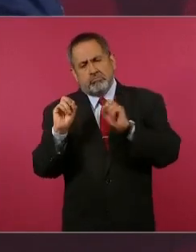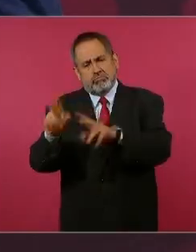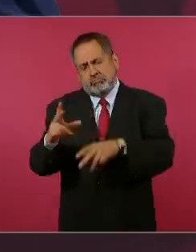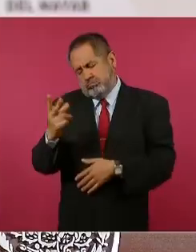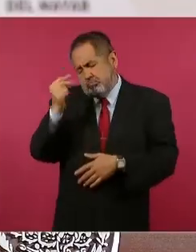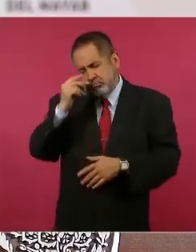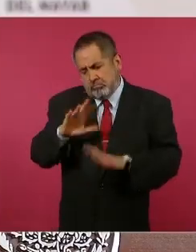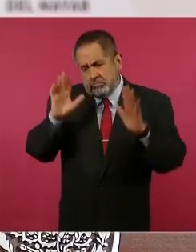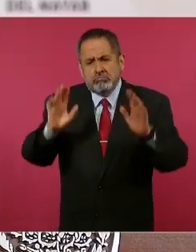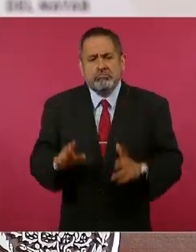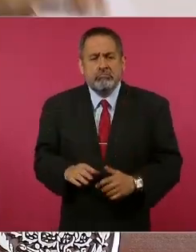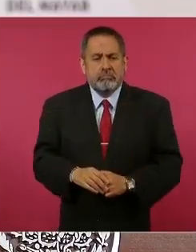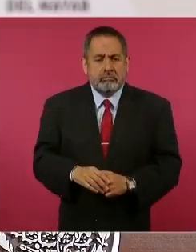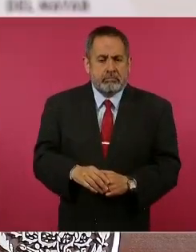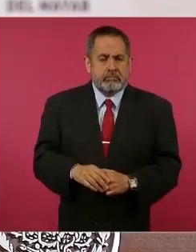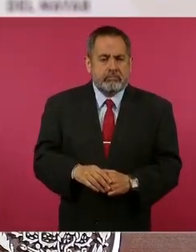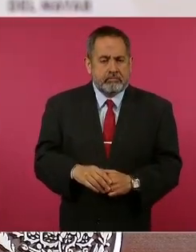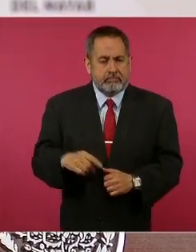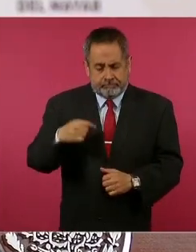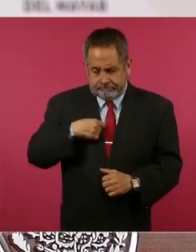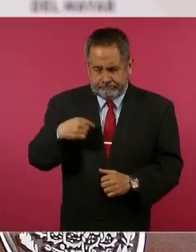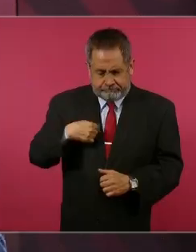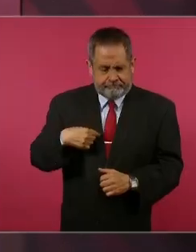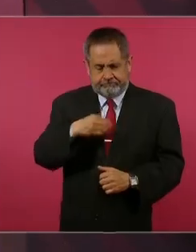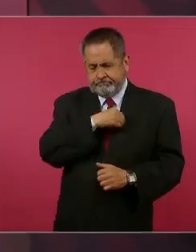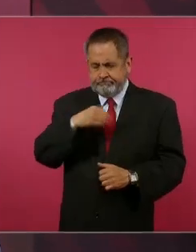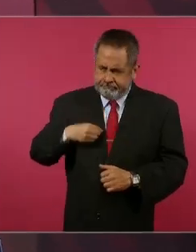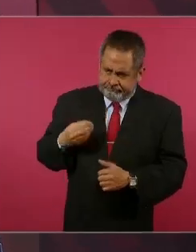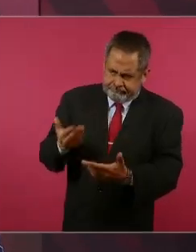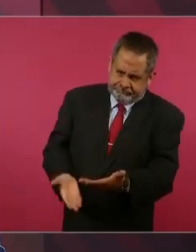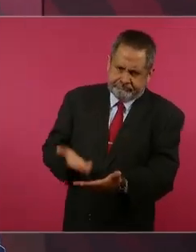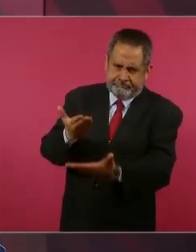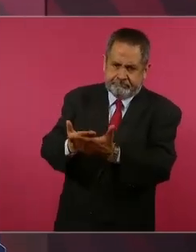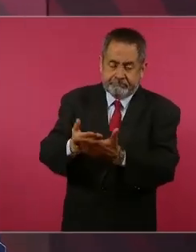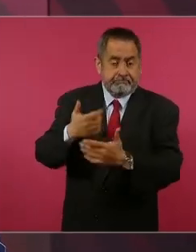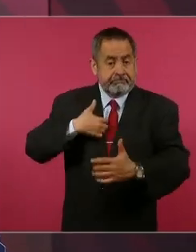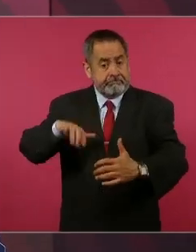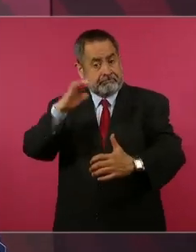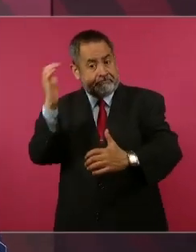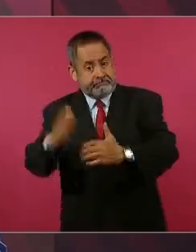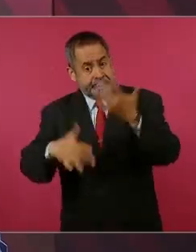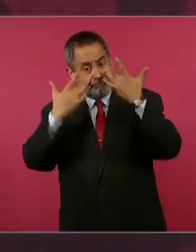pues no. Pero yo tengo la obligación, antes de irme,